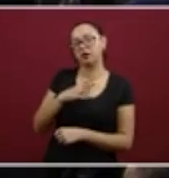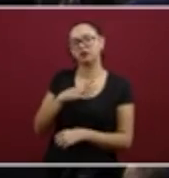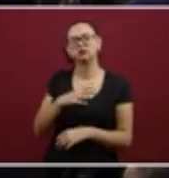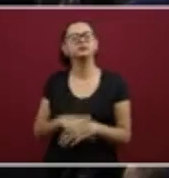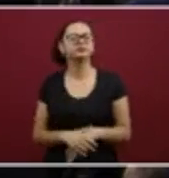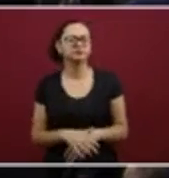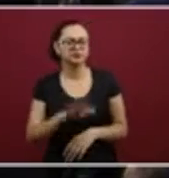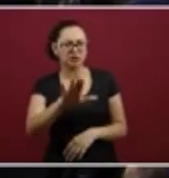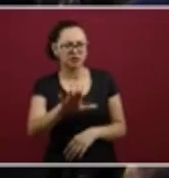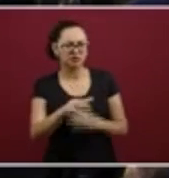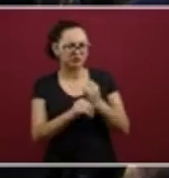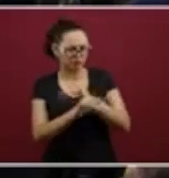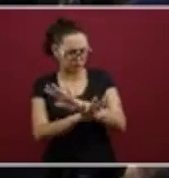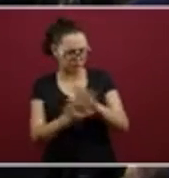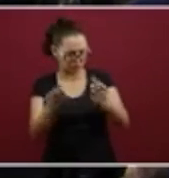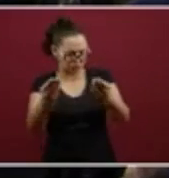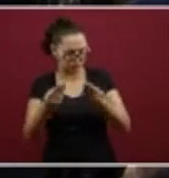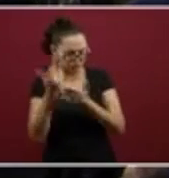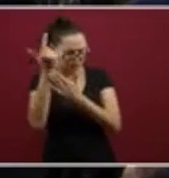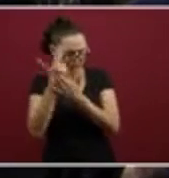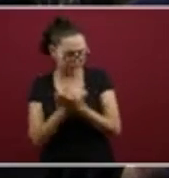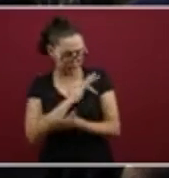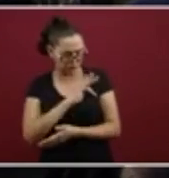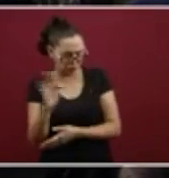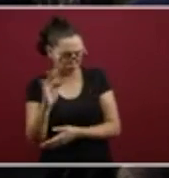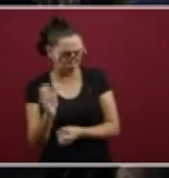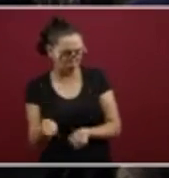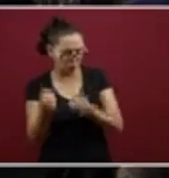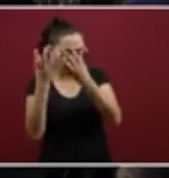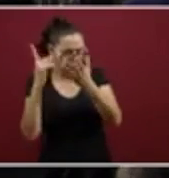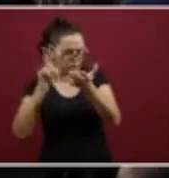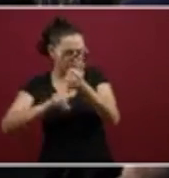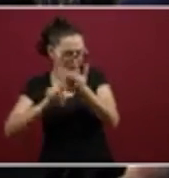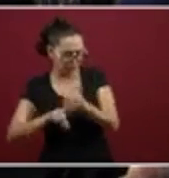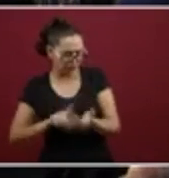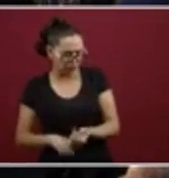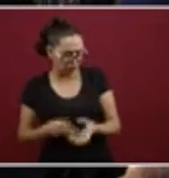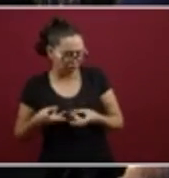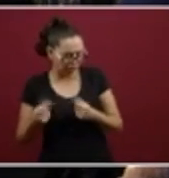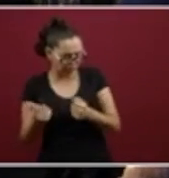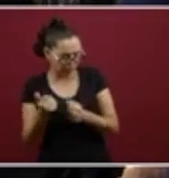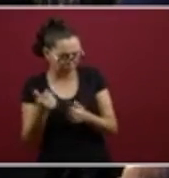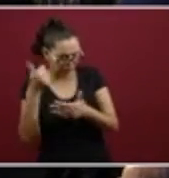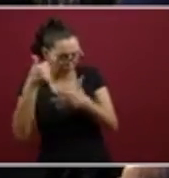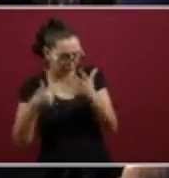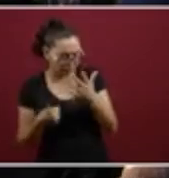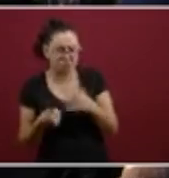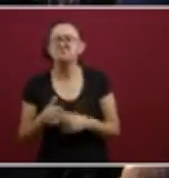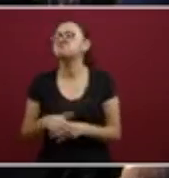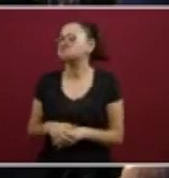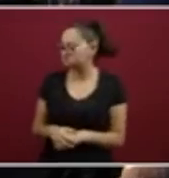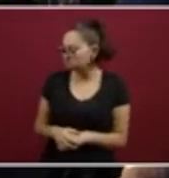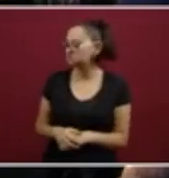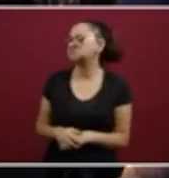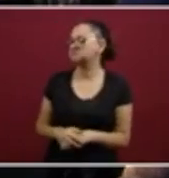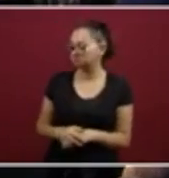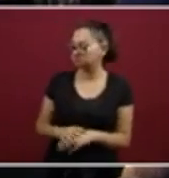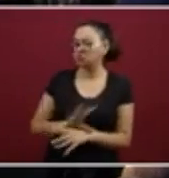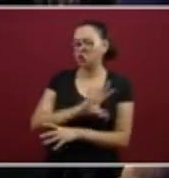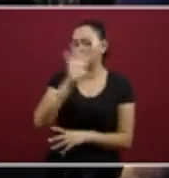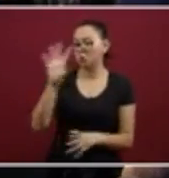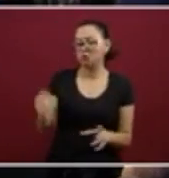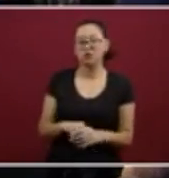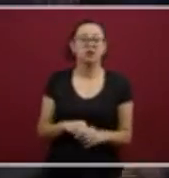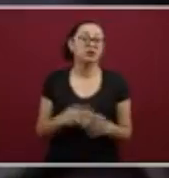pueden entregar, la lista de los fondos y cuánto dinero gastaba en esto, ¿no? Sí, de todo. Sí, porque no se comprobaba,